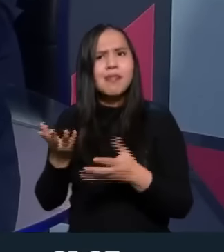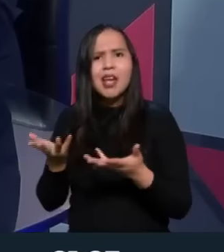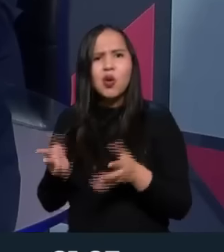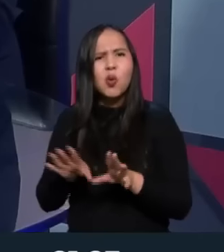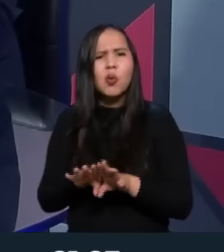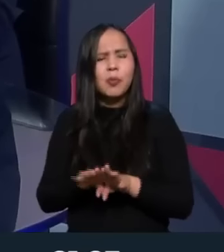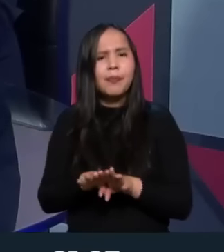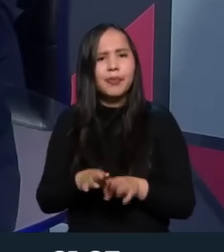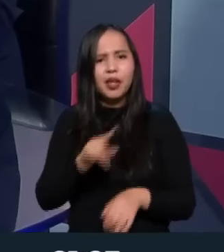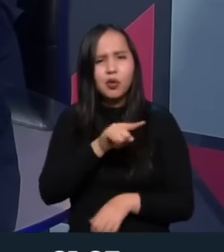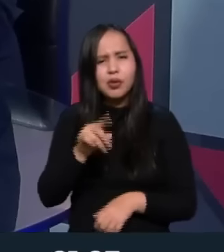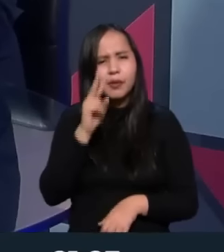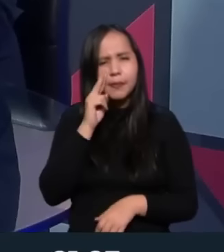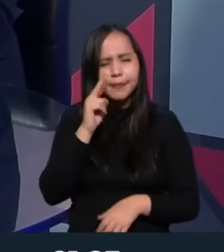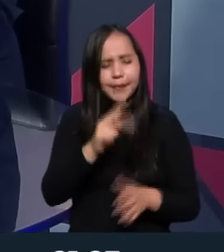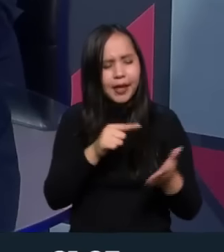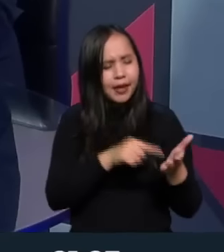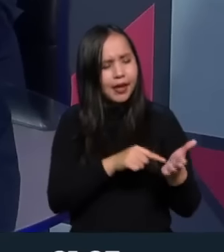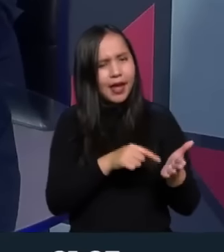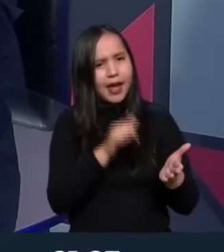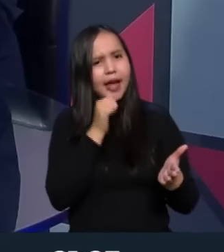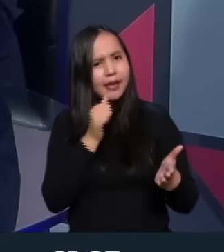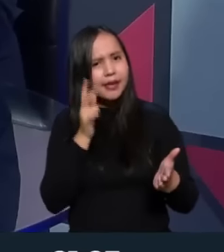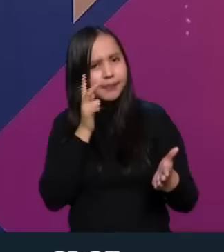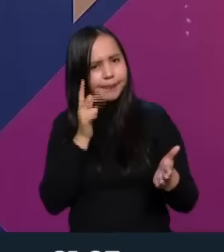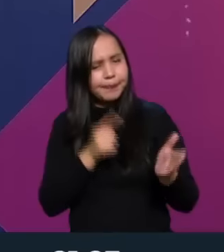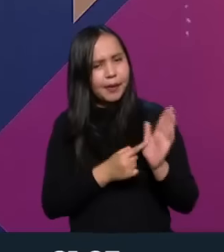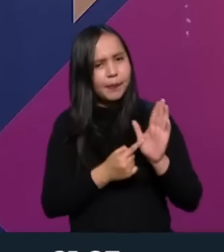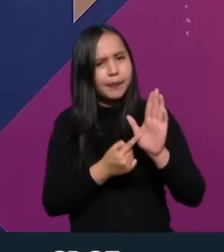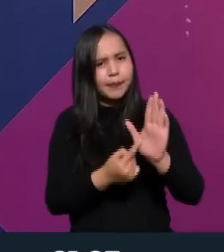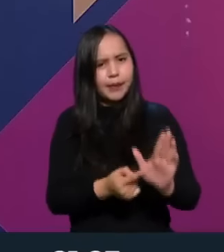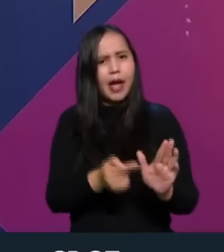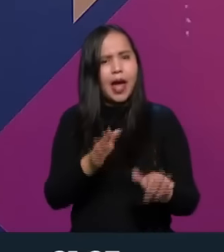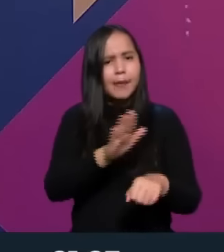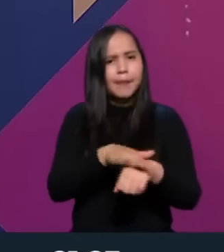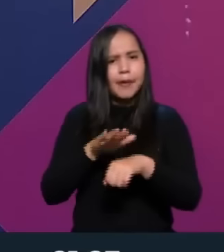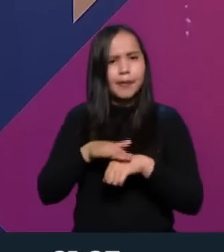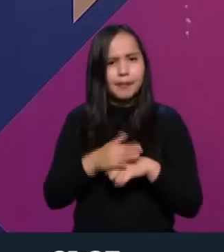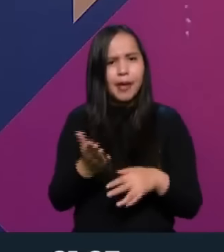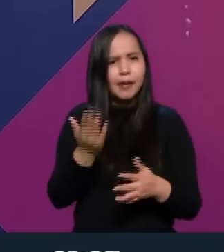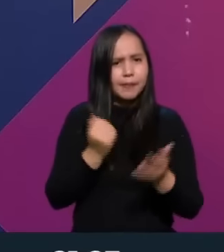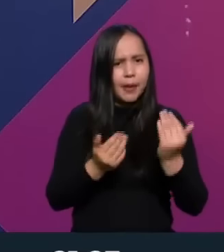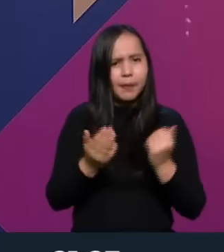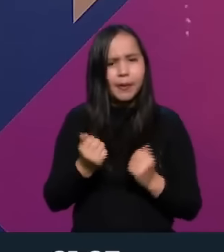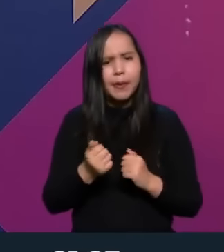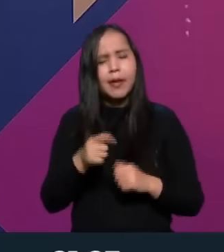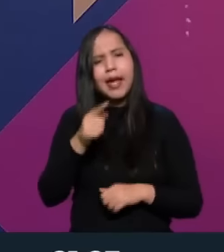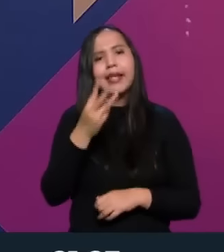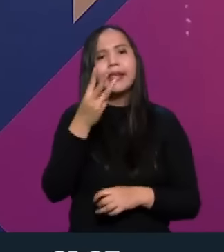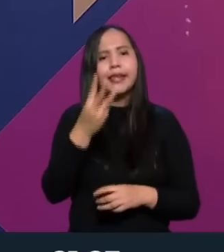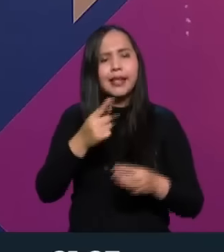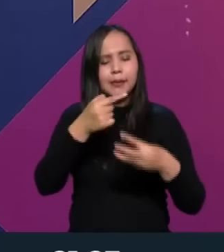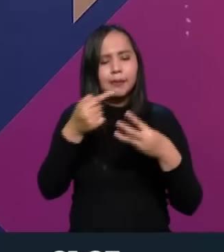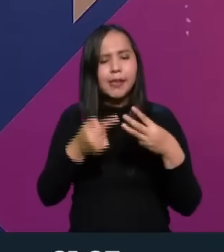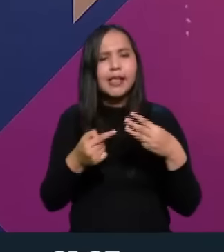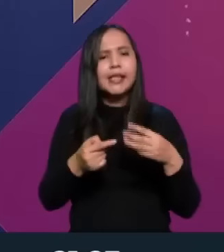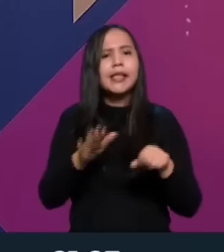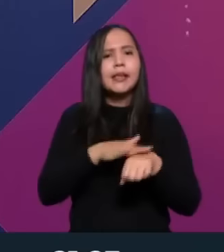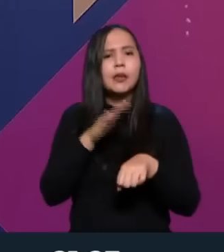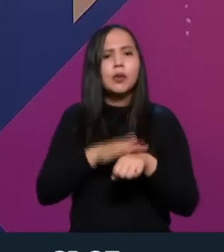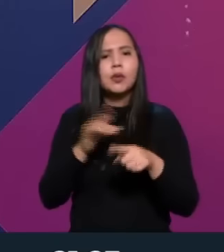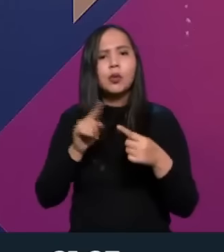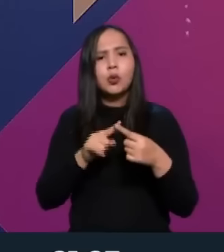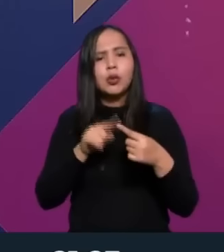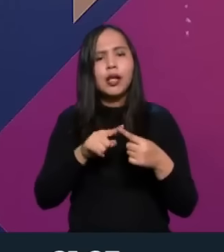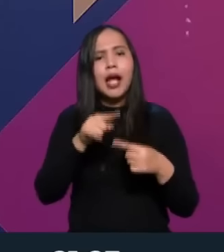porque si vemos la convocatoria de antier liberada por el Poder Legislativo, tiene 3 factores de calificación, que son